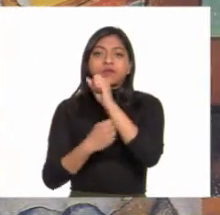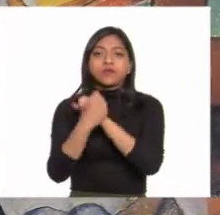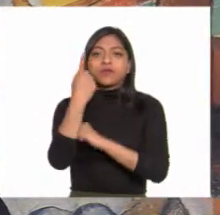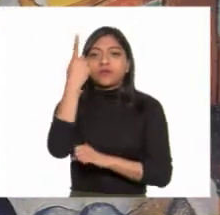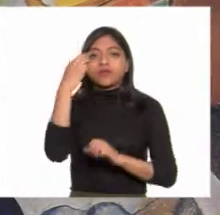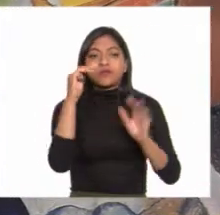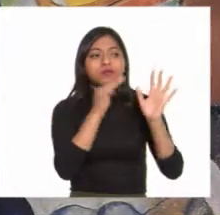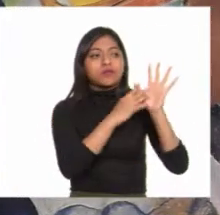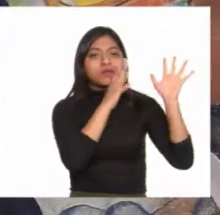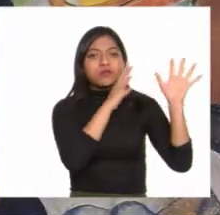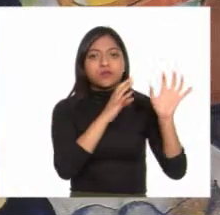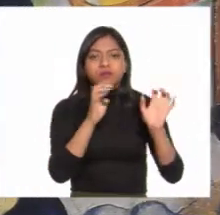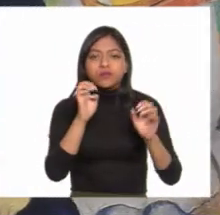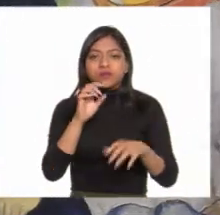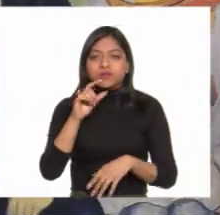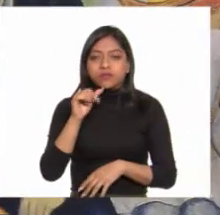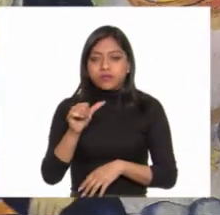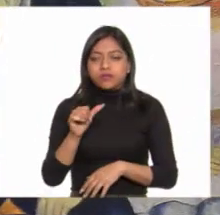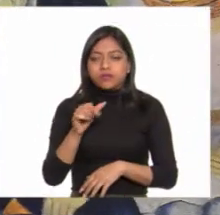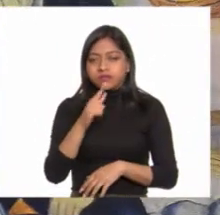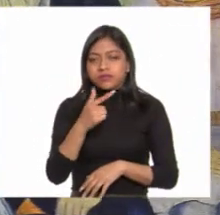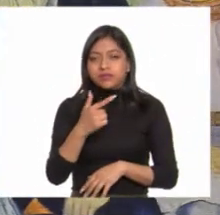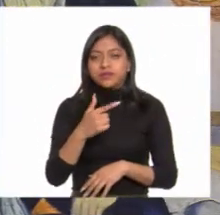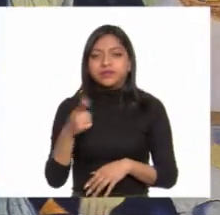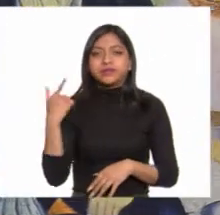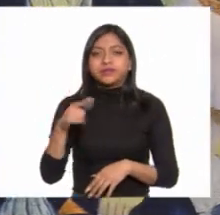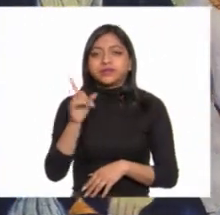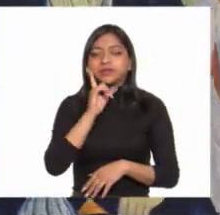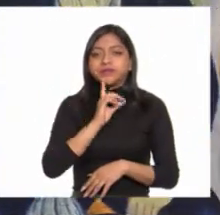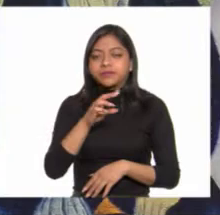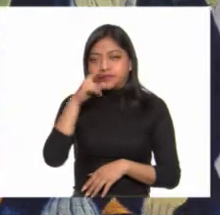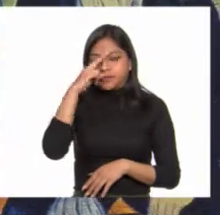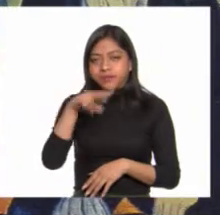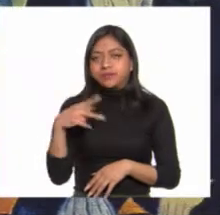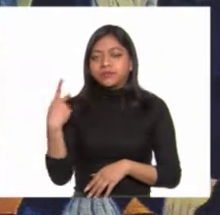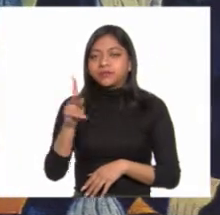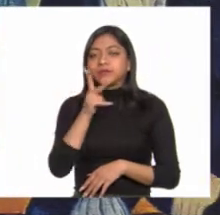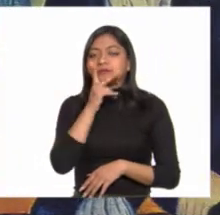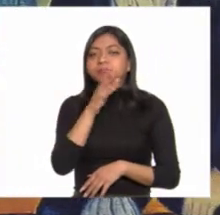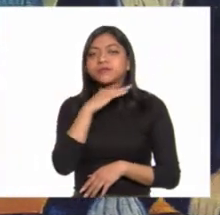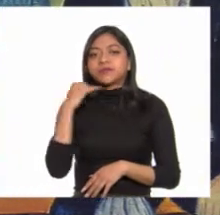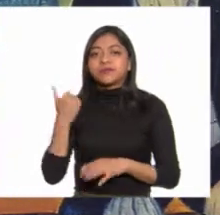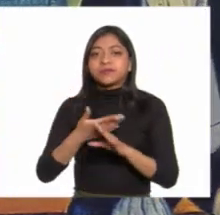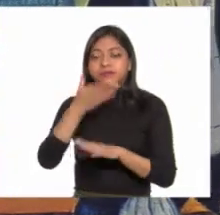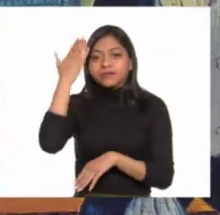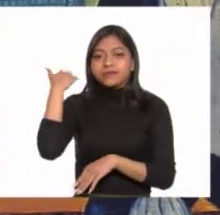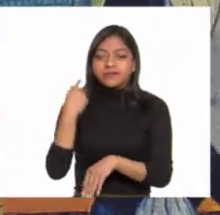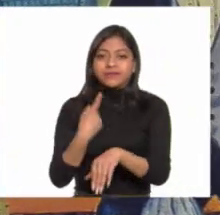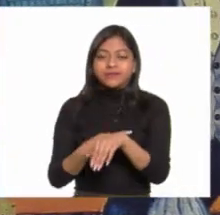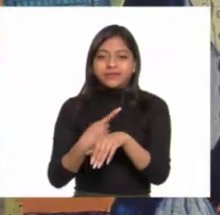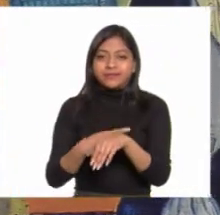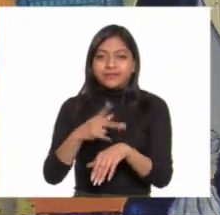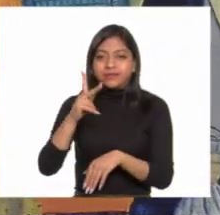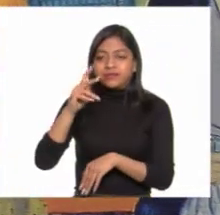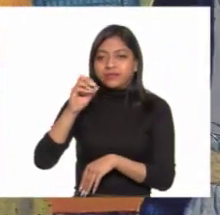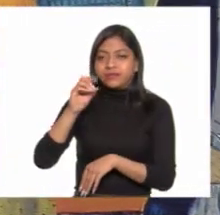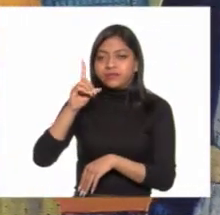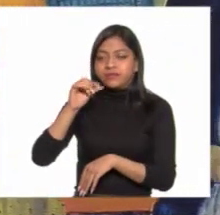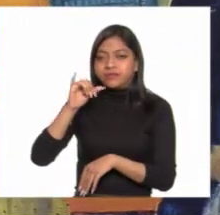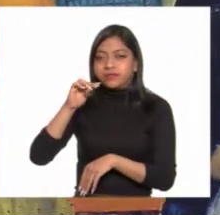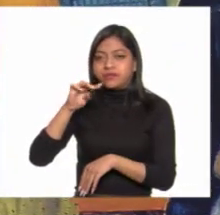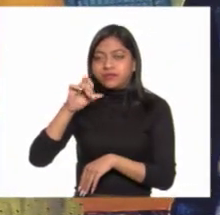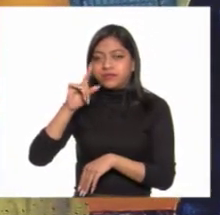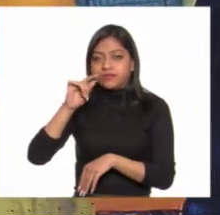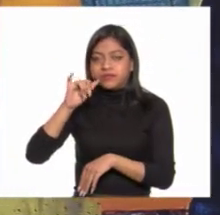padre alemán y madre mexicana. En su niñez, padeció poliomielitis y eso provocó que tuviera una pierna